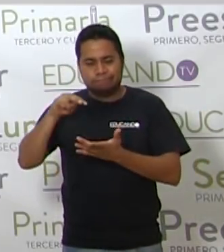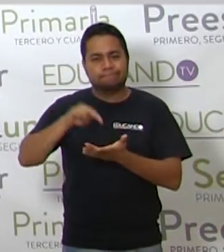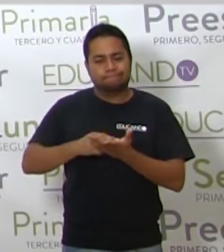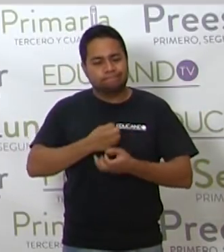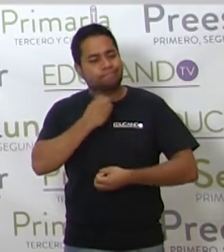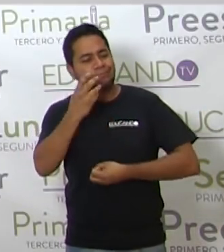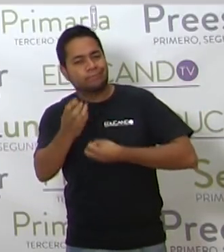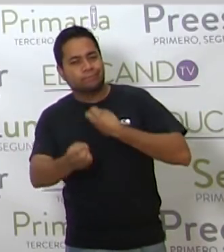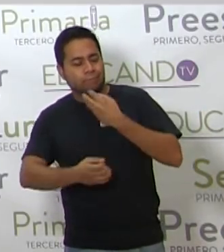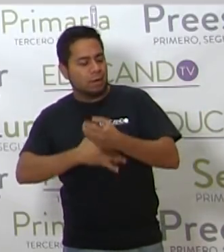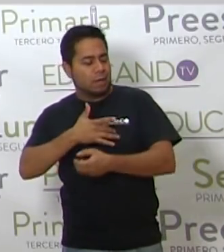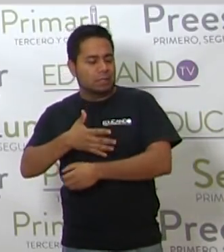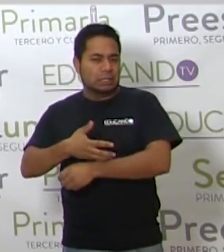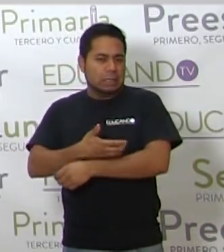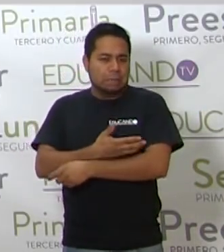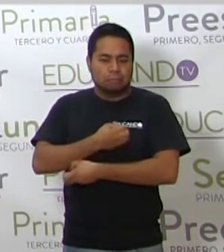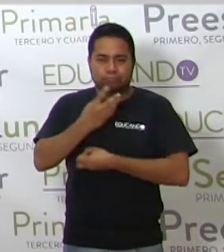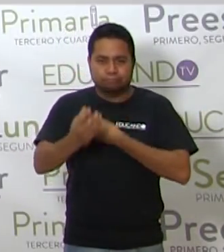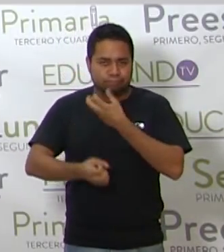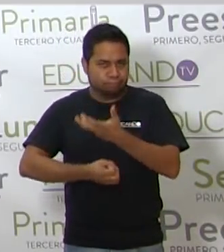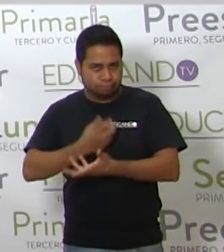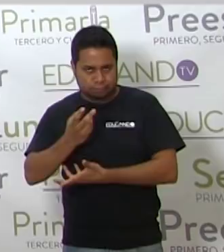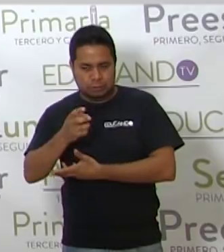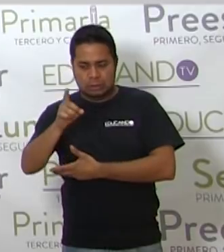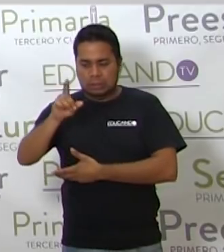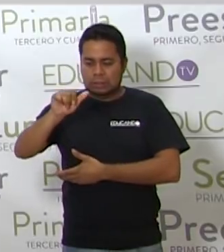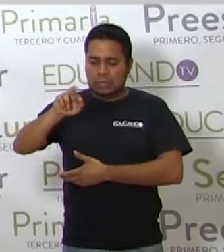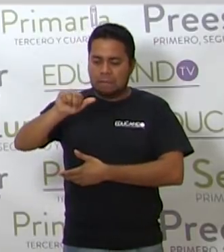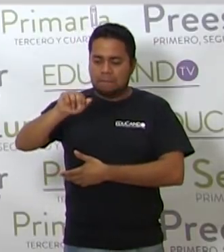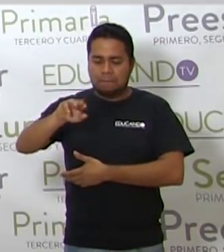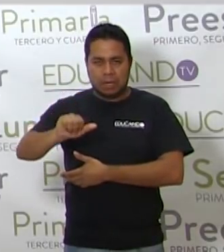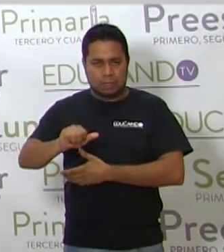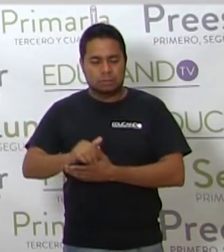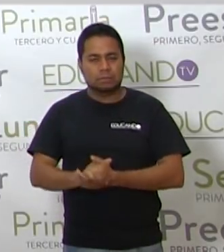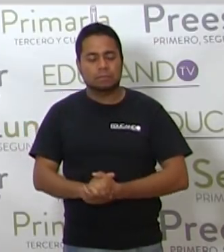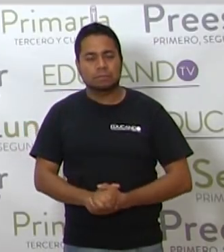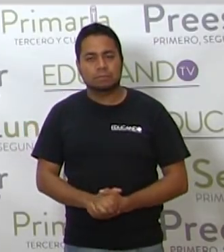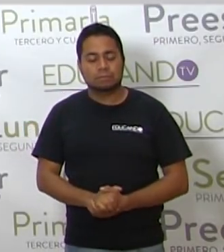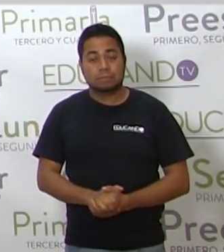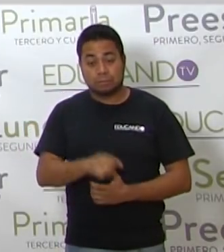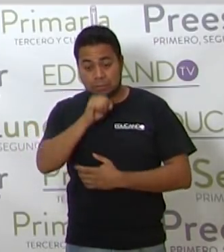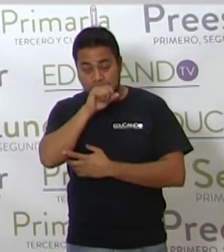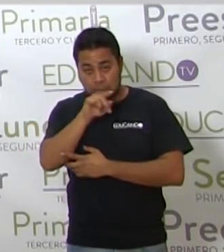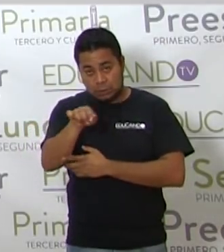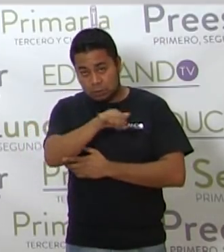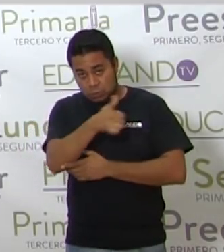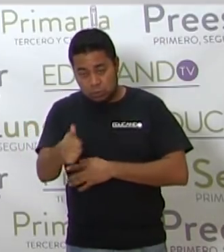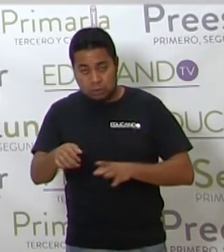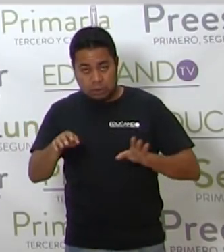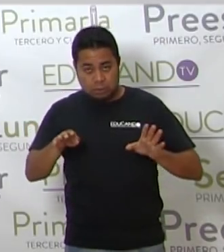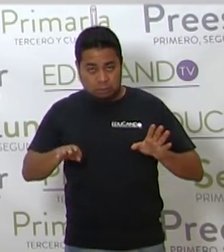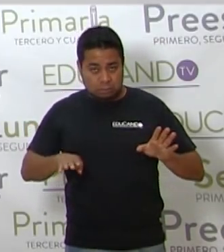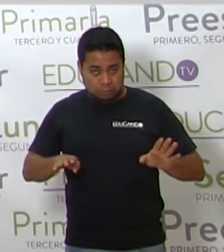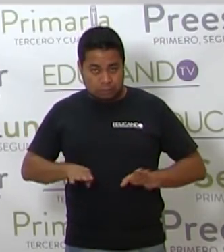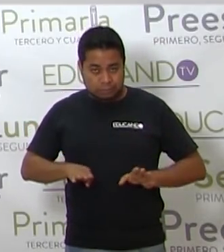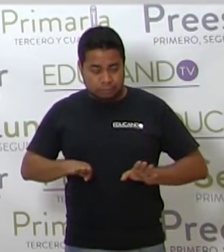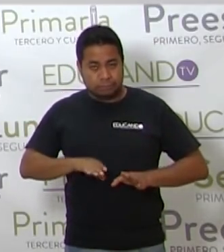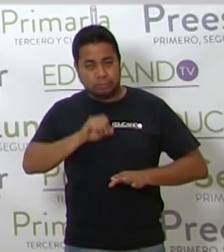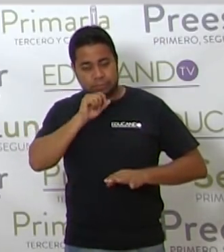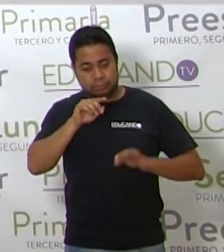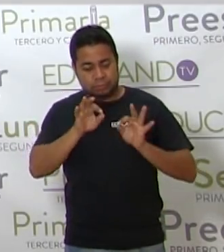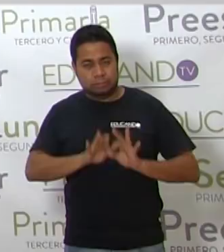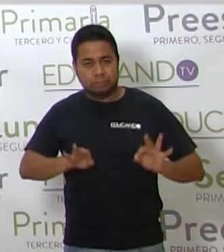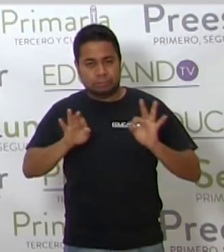en la obra de teatro. ¿Bien? Muy bien. Ahora, otra de las características que es importante que